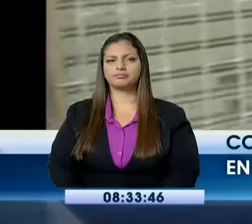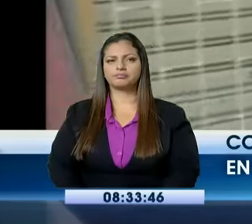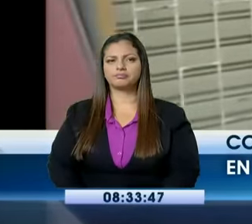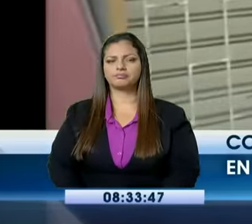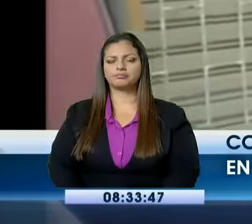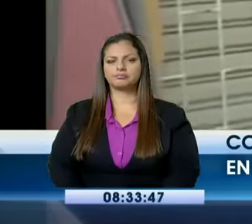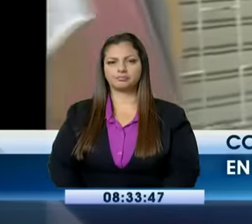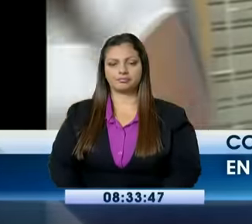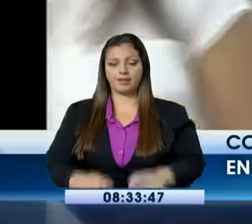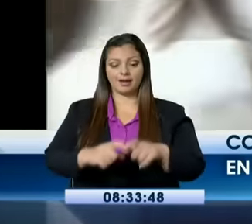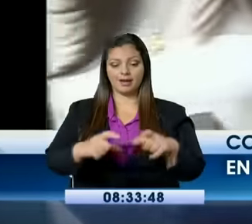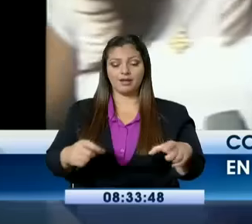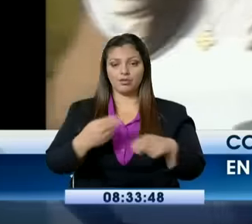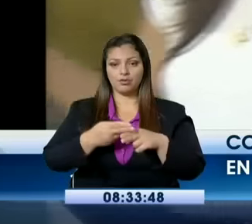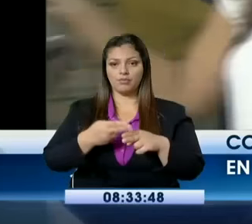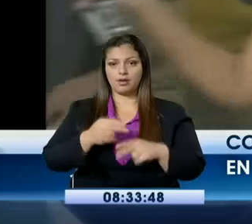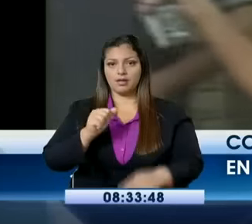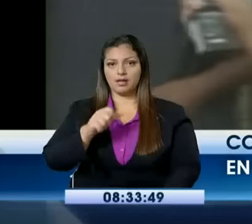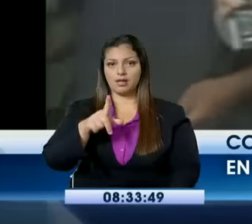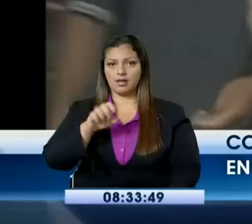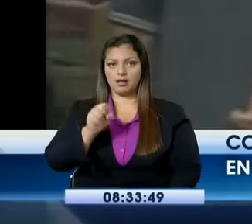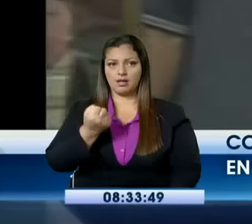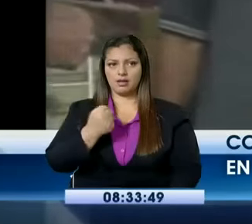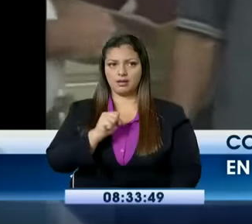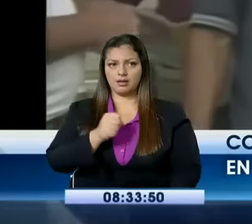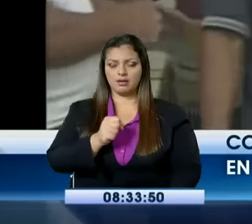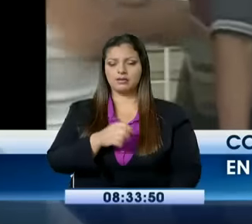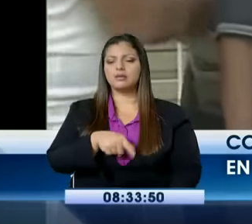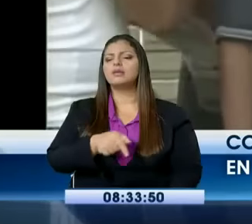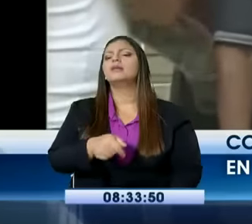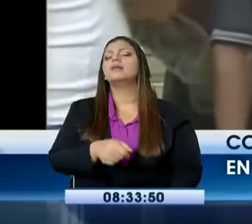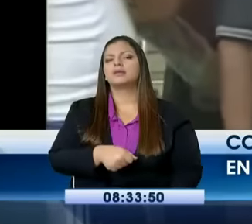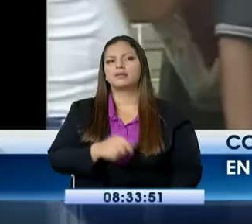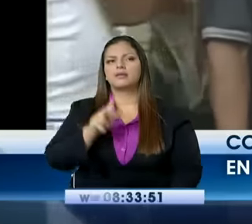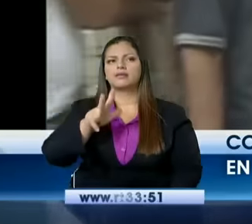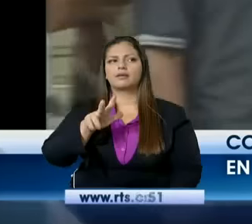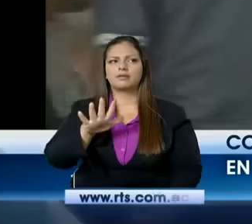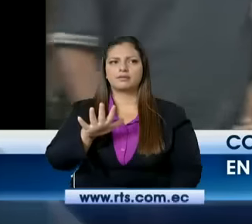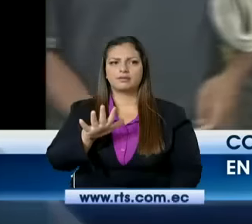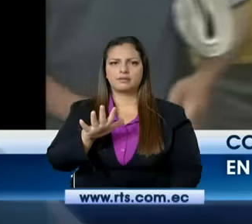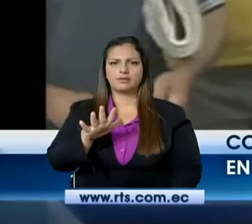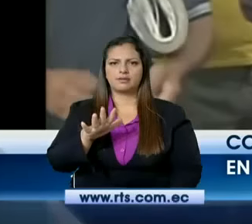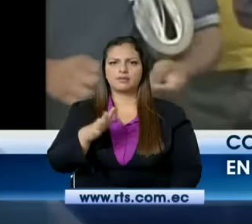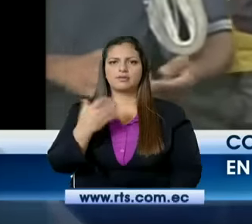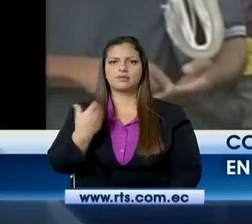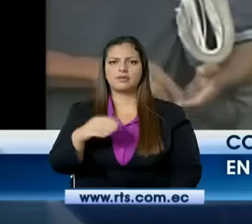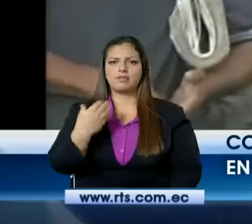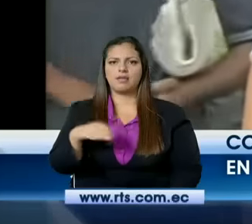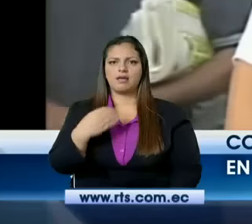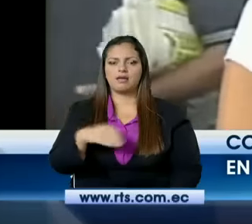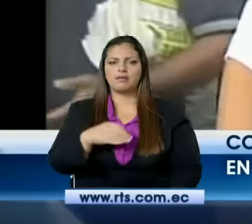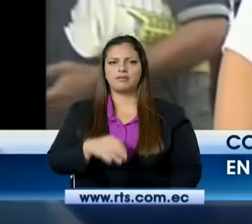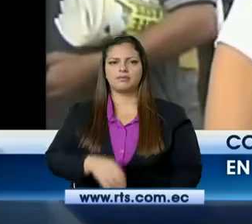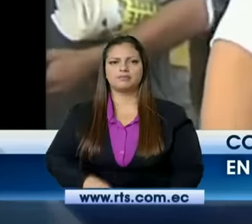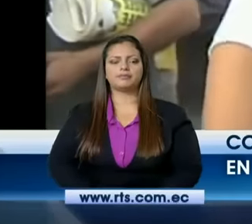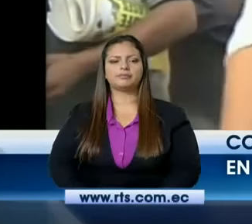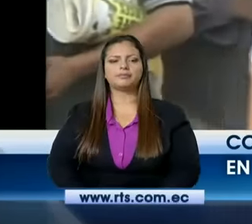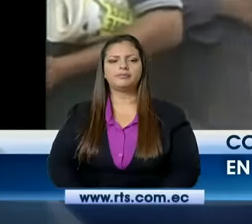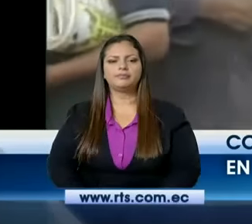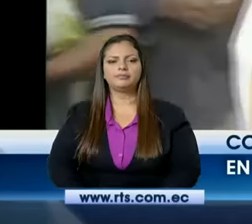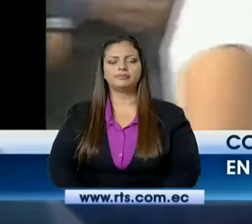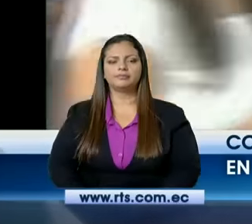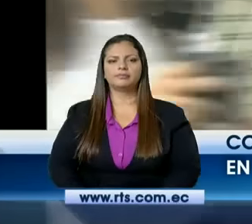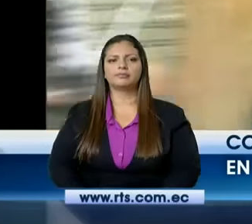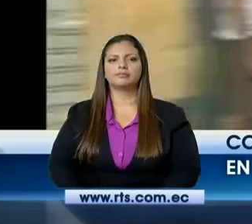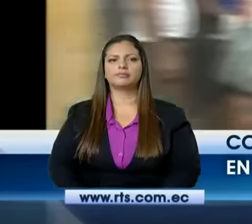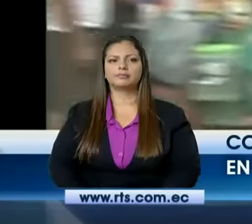Ale vale $35, ¿no? $35 vale Ale, ¿no? Bueno, muchísimas gracias y mucha atención porque en este momento